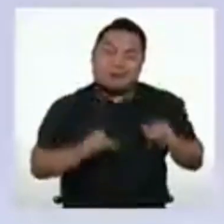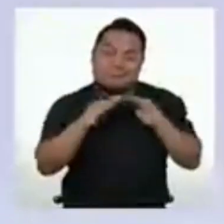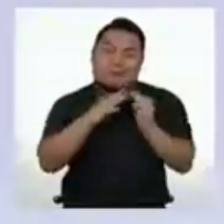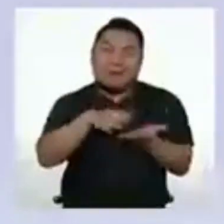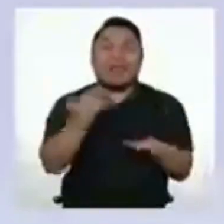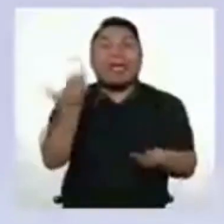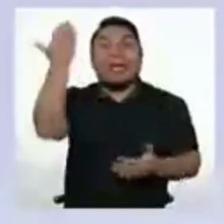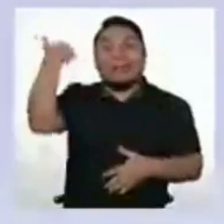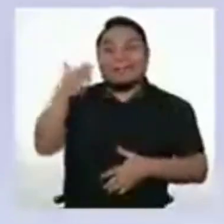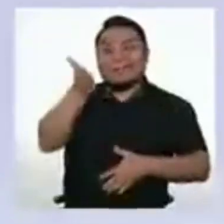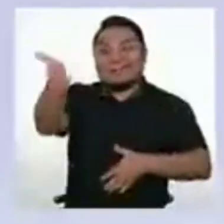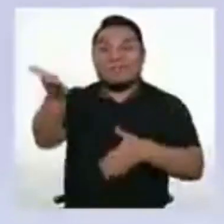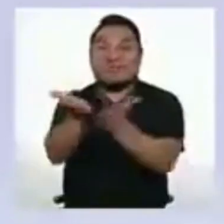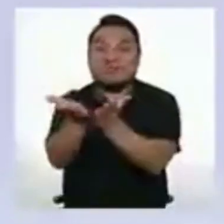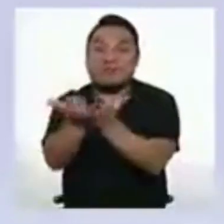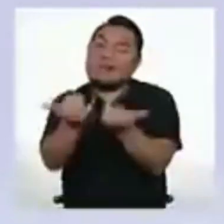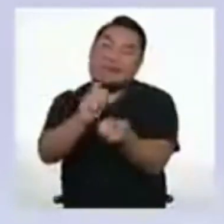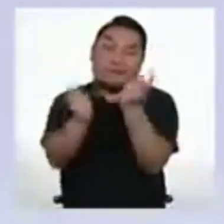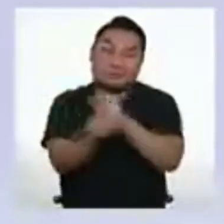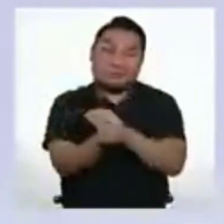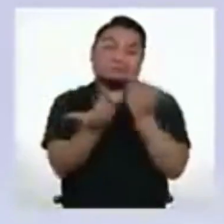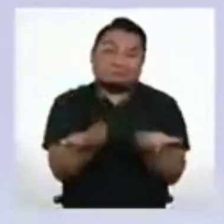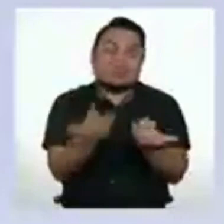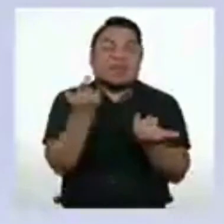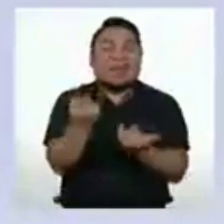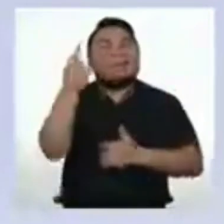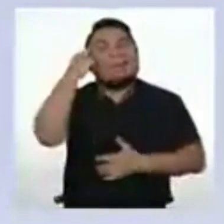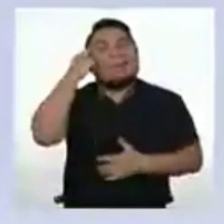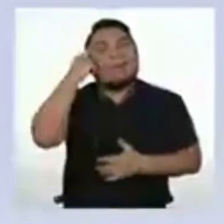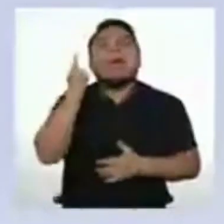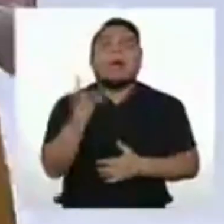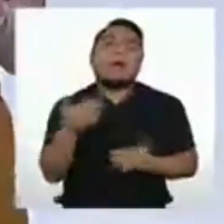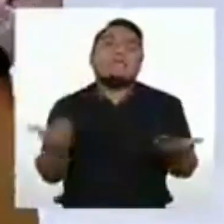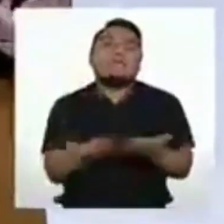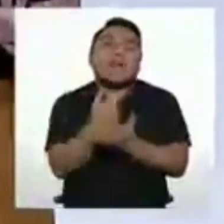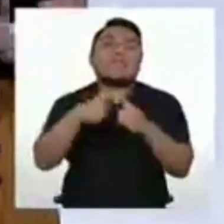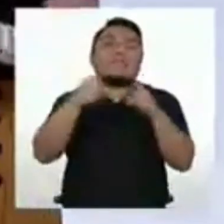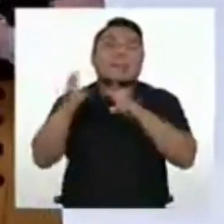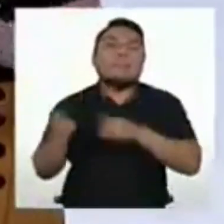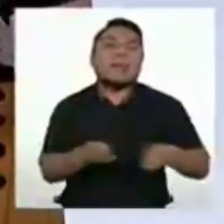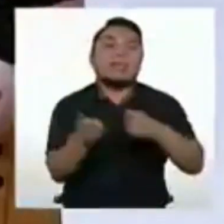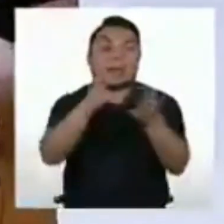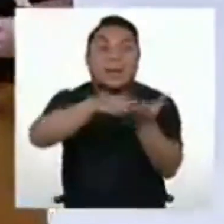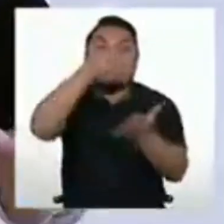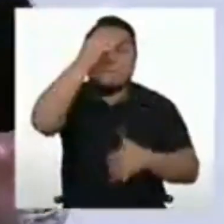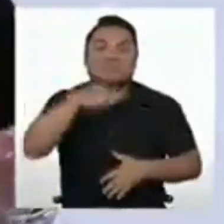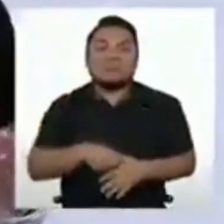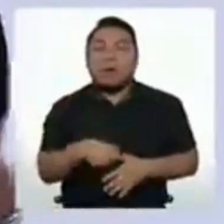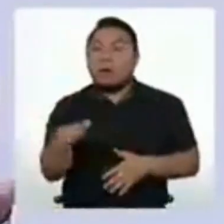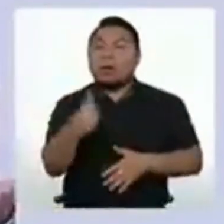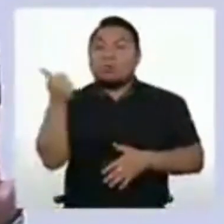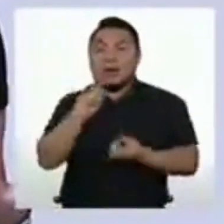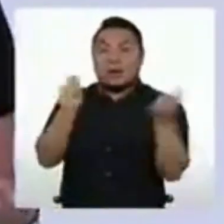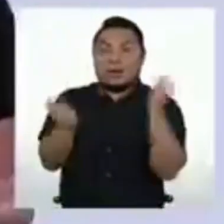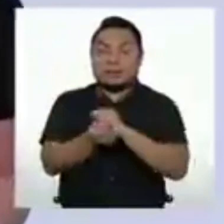antes íbamos al colegio. Esto nos ha permitido conocer otras formas de aprender. Otra cosa que ha ido cambiando son las formas